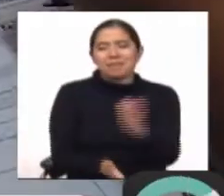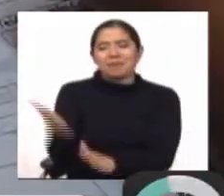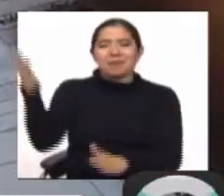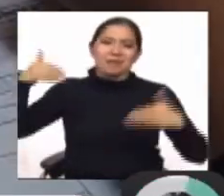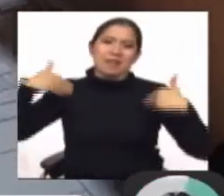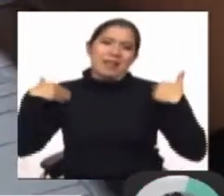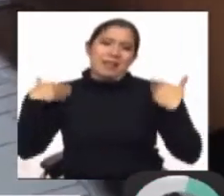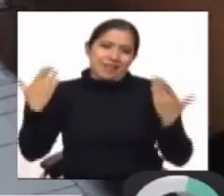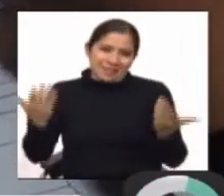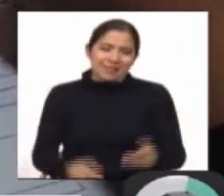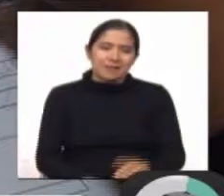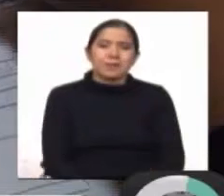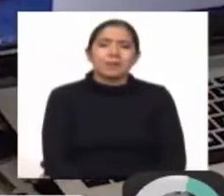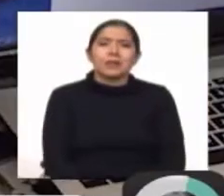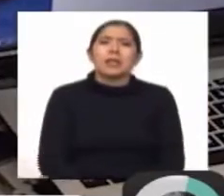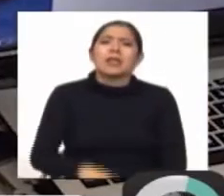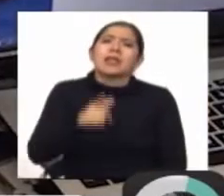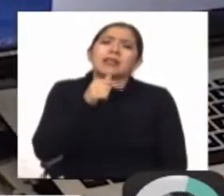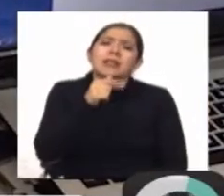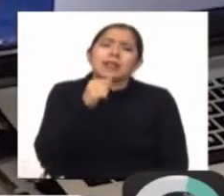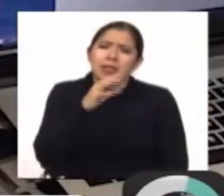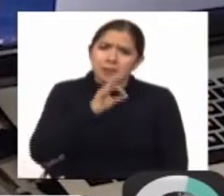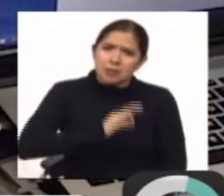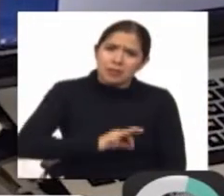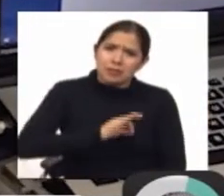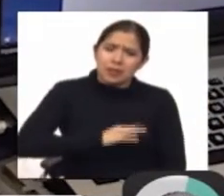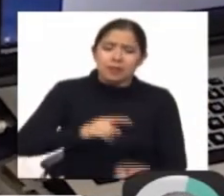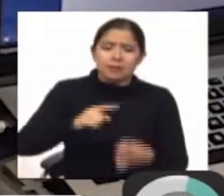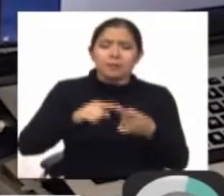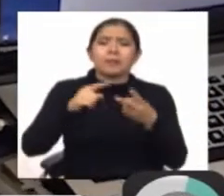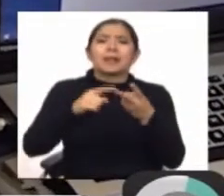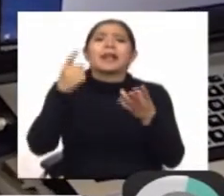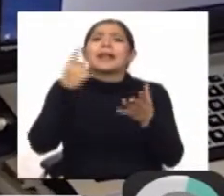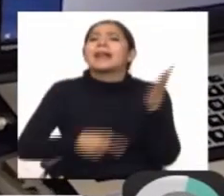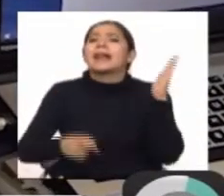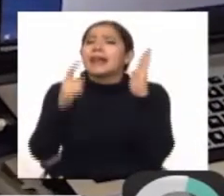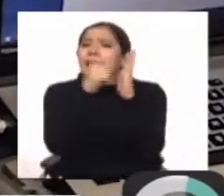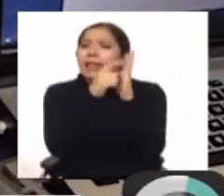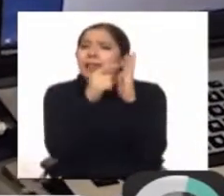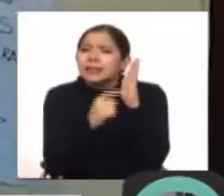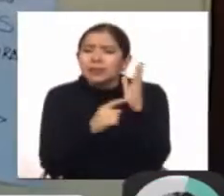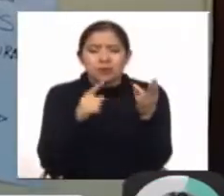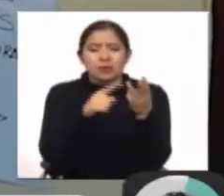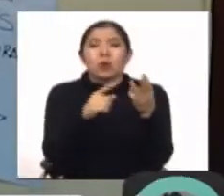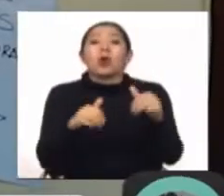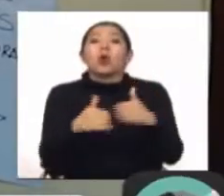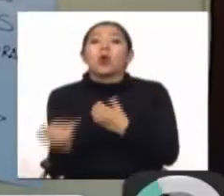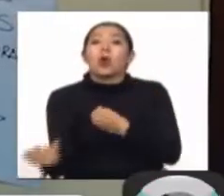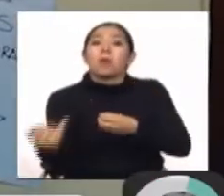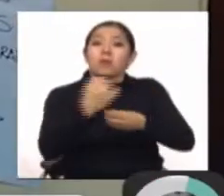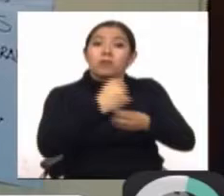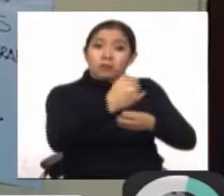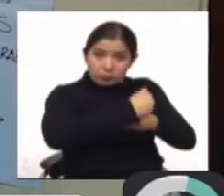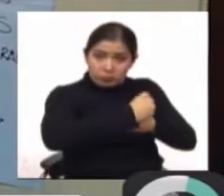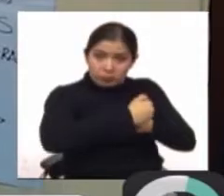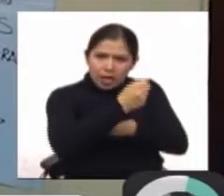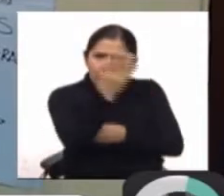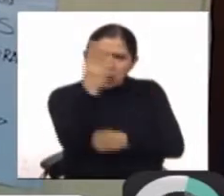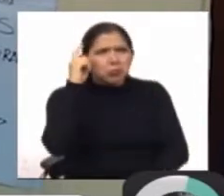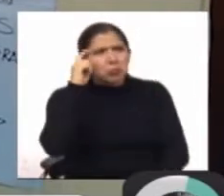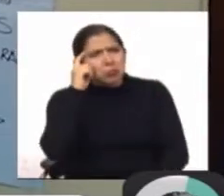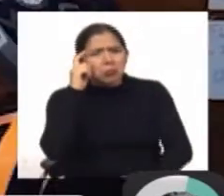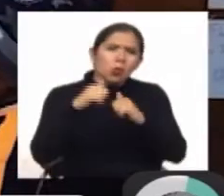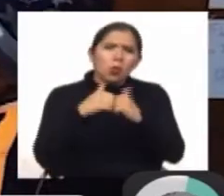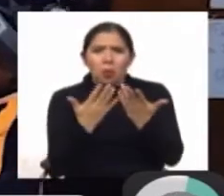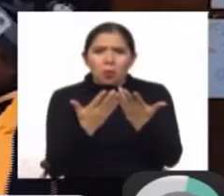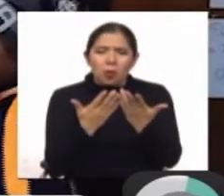también. ¿Quiénes se beneficiarán? ¿Cuáles son los requisitos? ¿Y cómo se hace el registro? Son algunas de las interrogantes sobre la implementación de